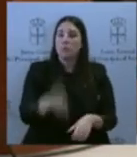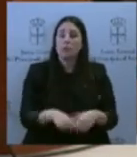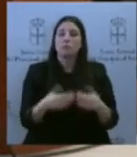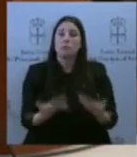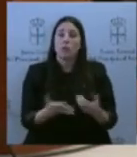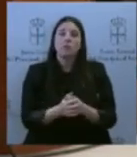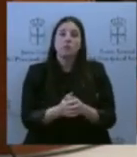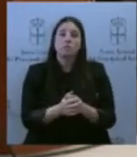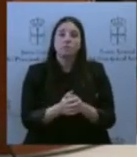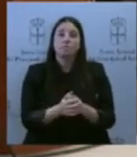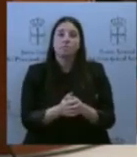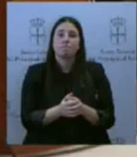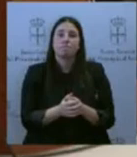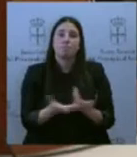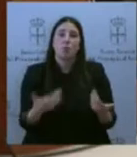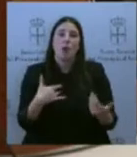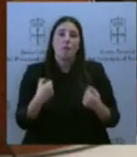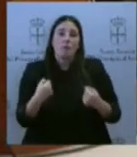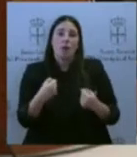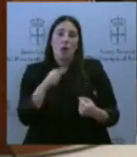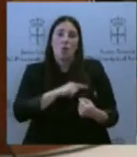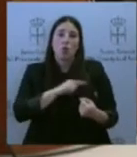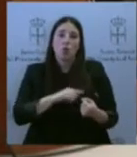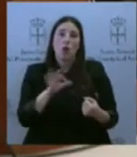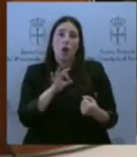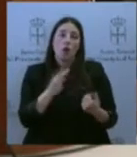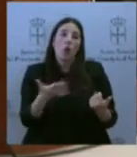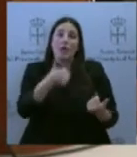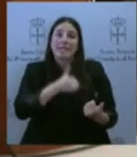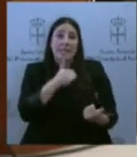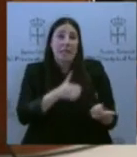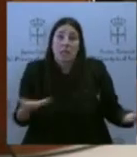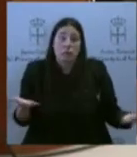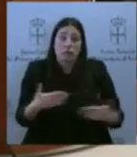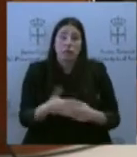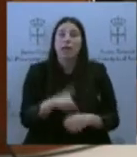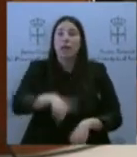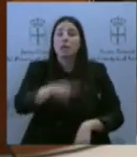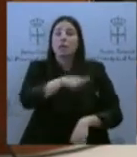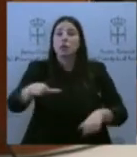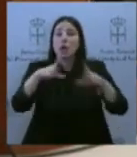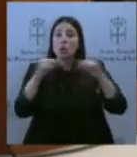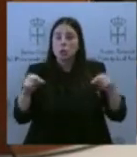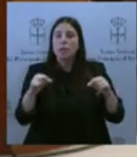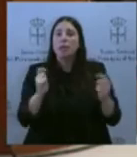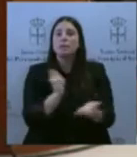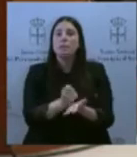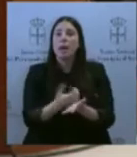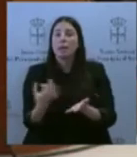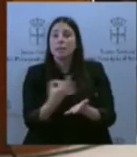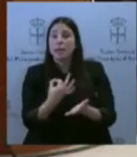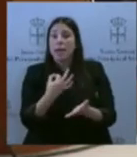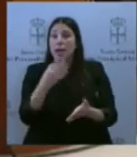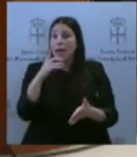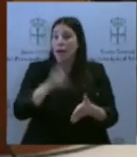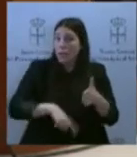la resiliencia no son abondo. En Asturias hay personas que tienen que pagar arriendo, mantener fíes y fíos,